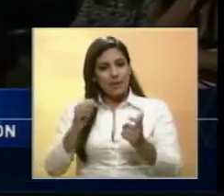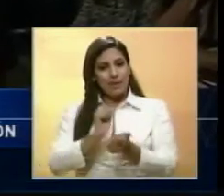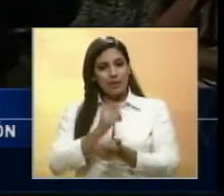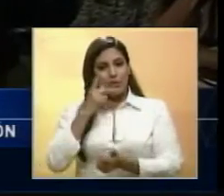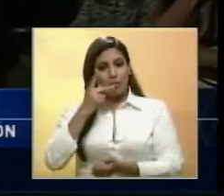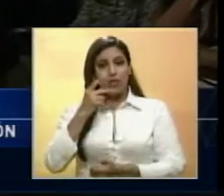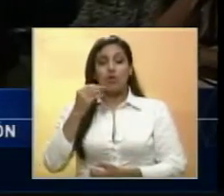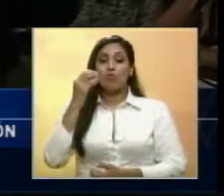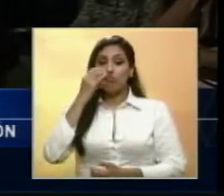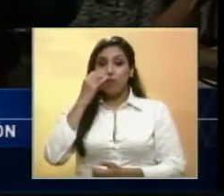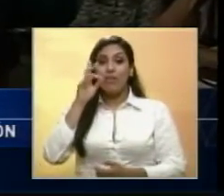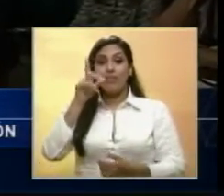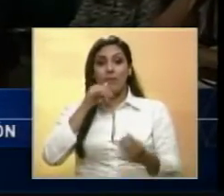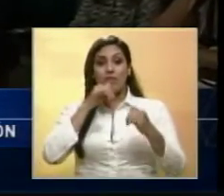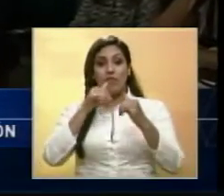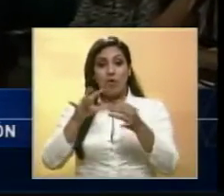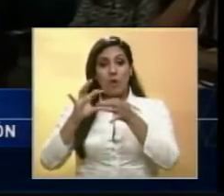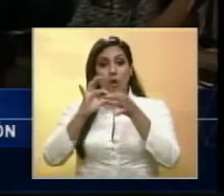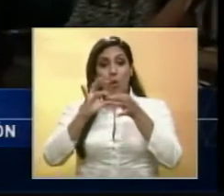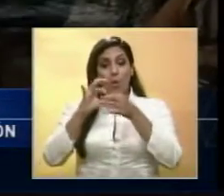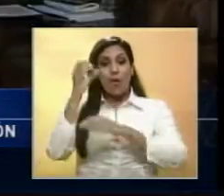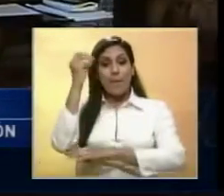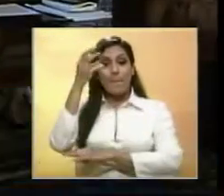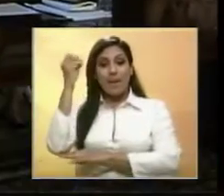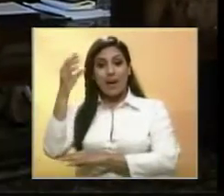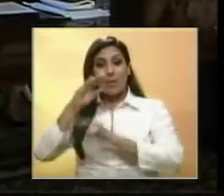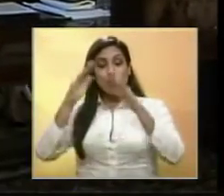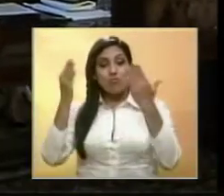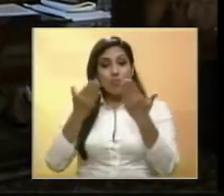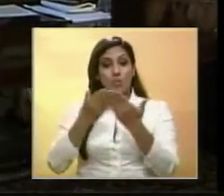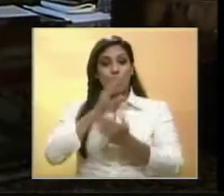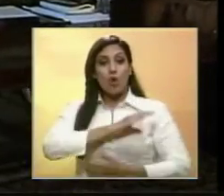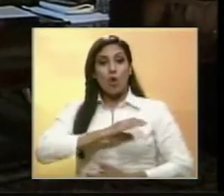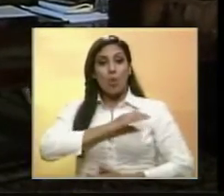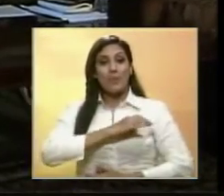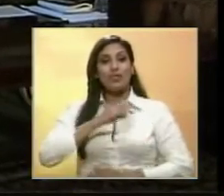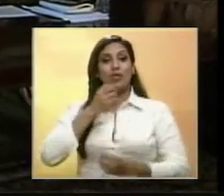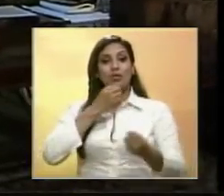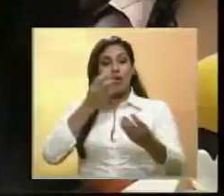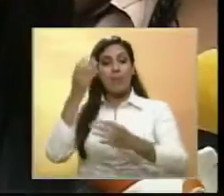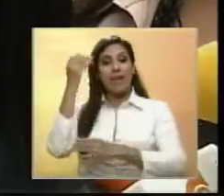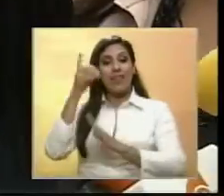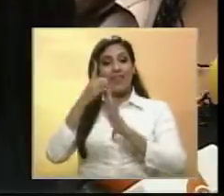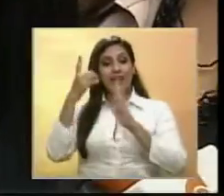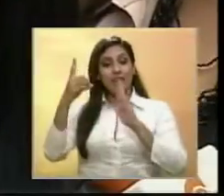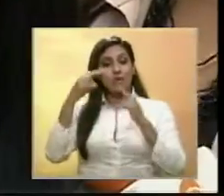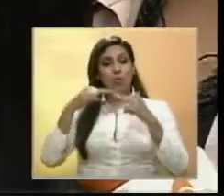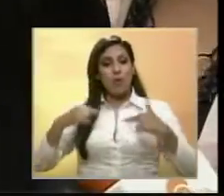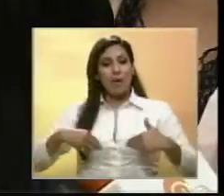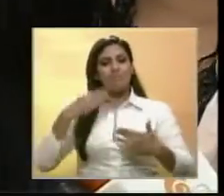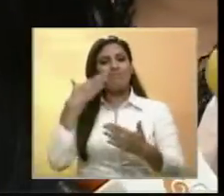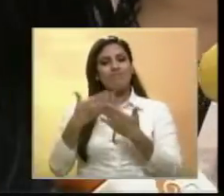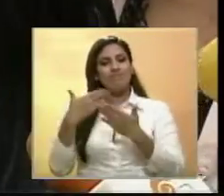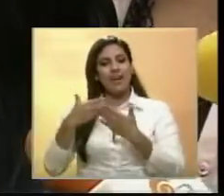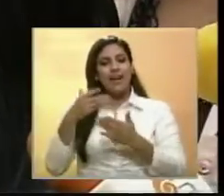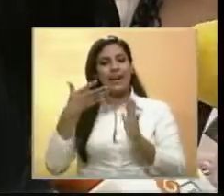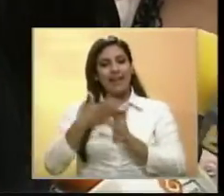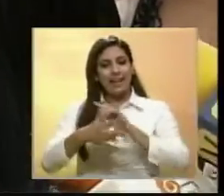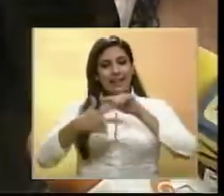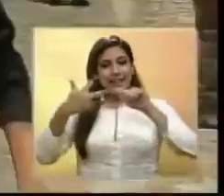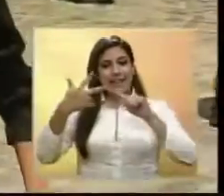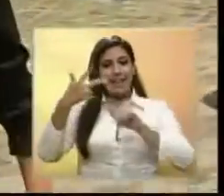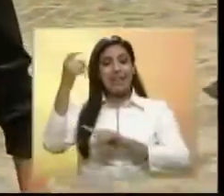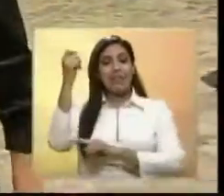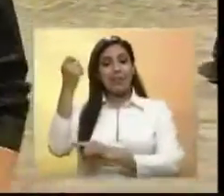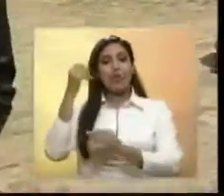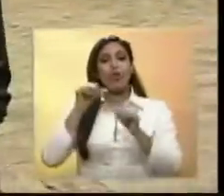Delsa Solórzano informó también que la Unión Interparlamentaria Mundial enviará su Comisión de Derechos Humanos al país para verificar la situación de los 3 diputados que